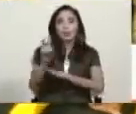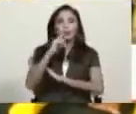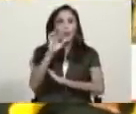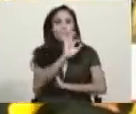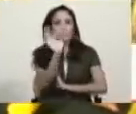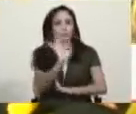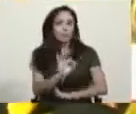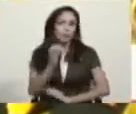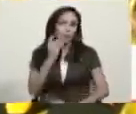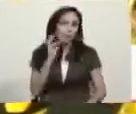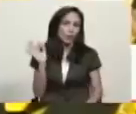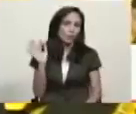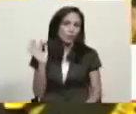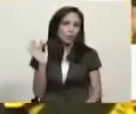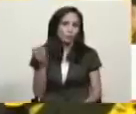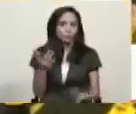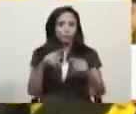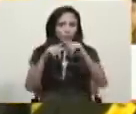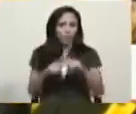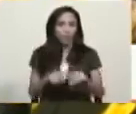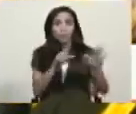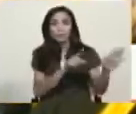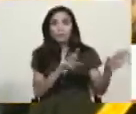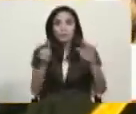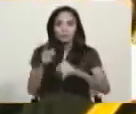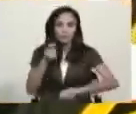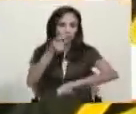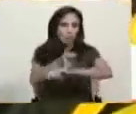52%, 67% de los que se gradúan,